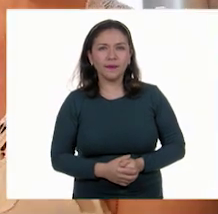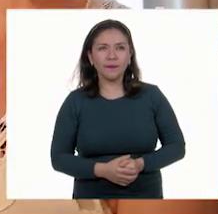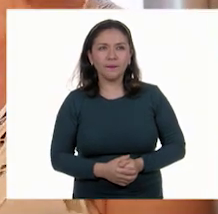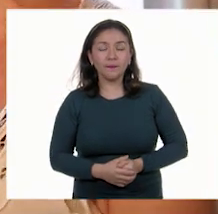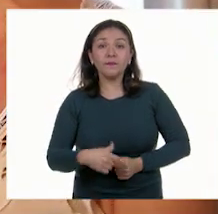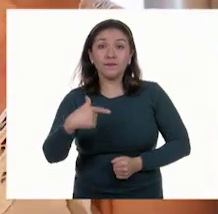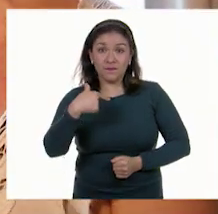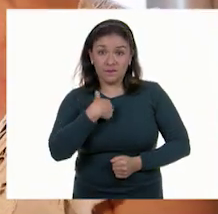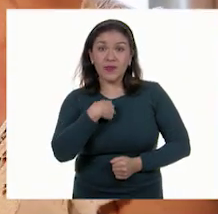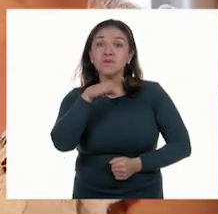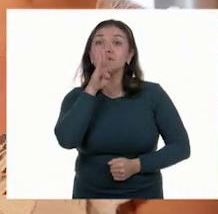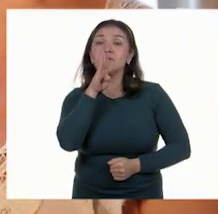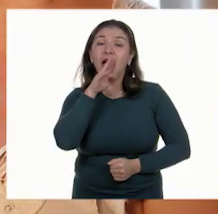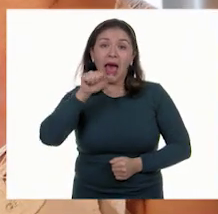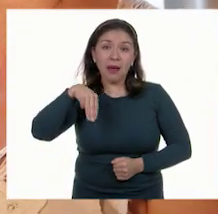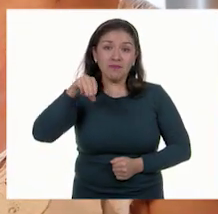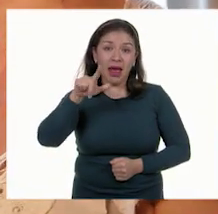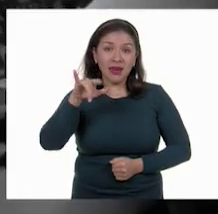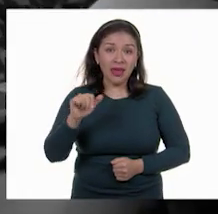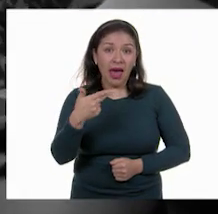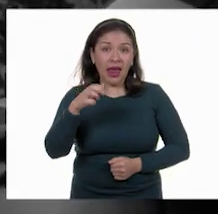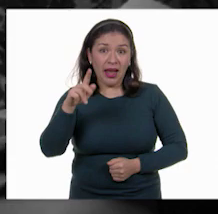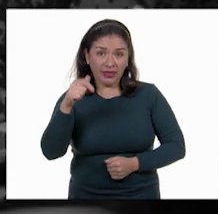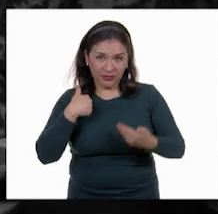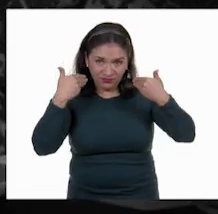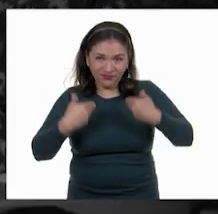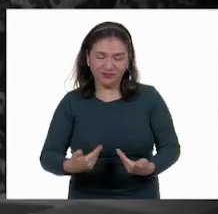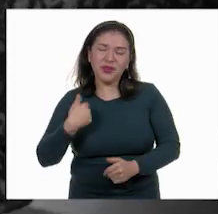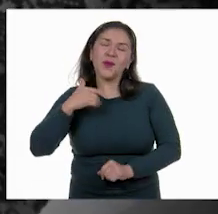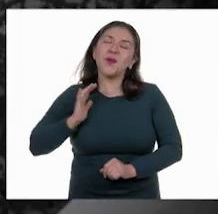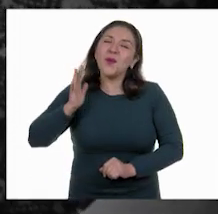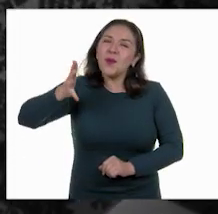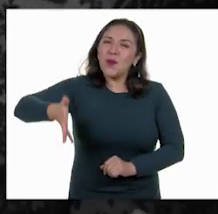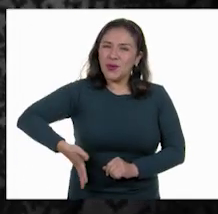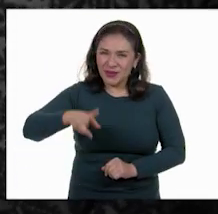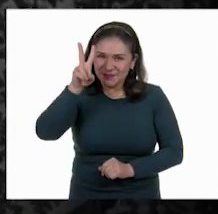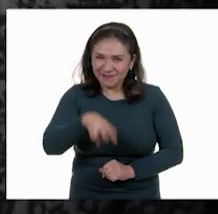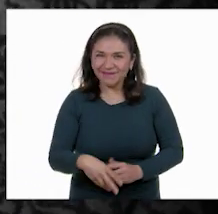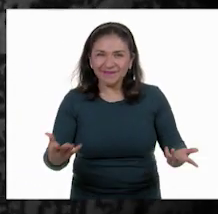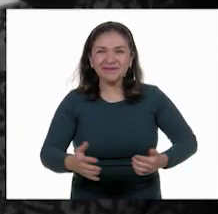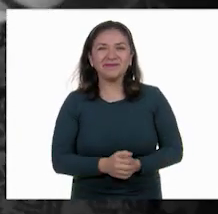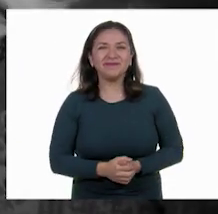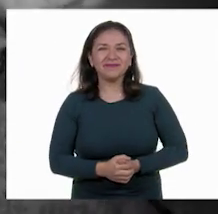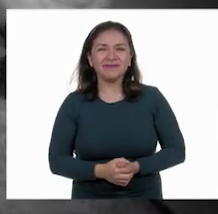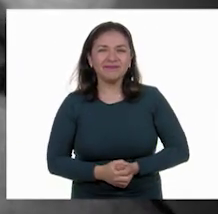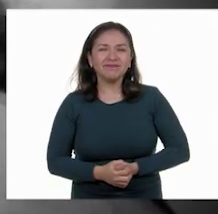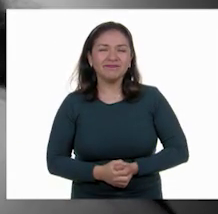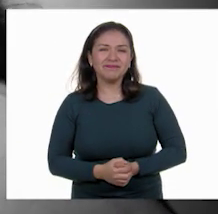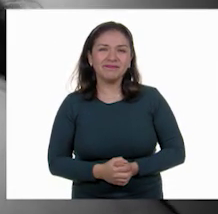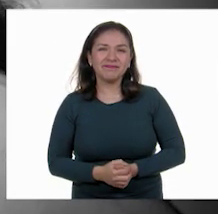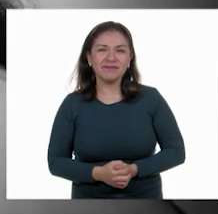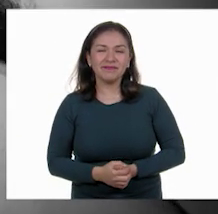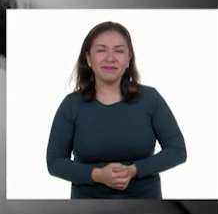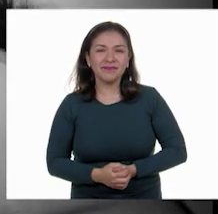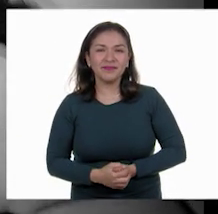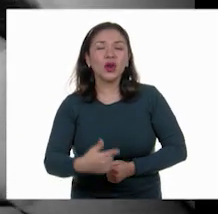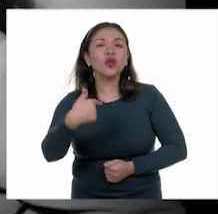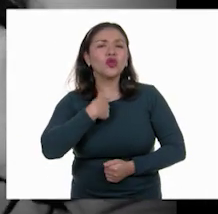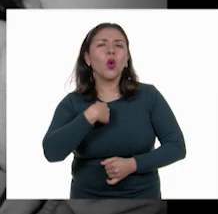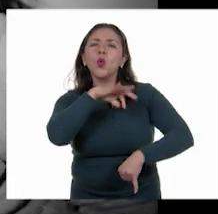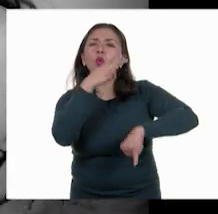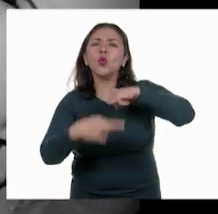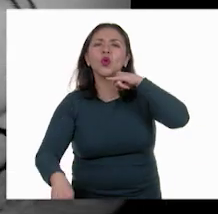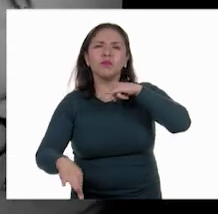Soy hija de Amalia Hernández, orgullosamente. Y finalmente yo soy la más